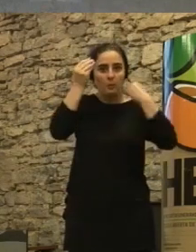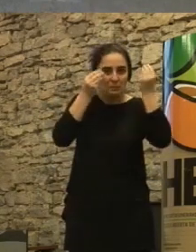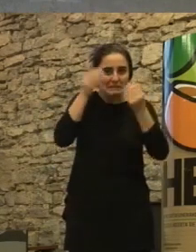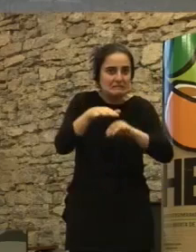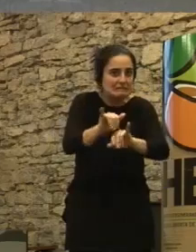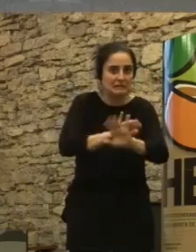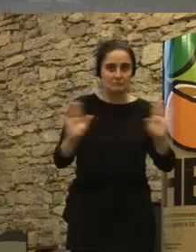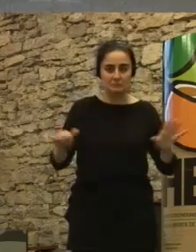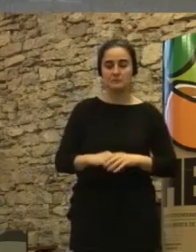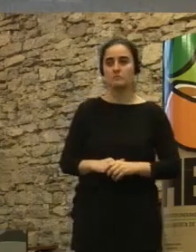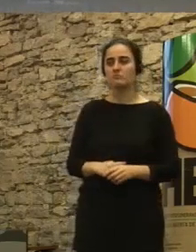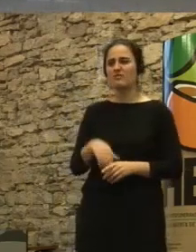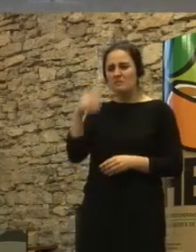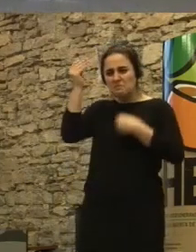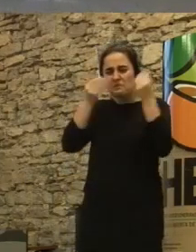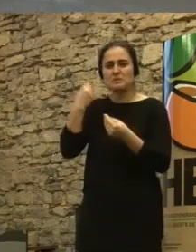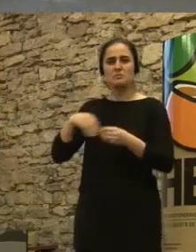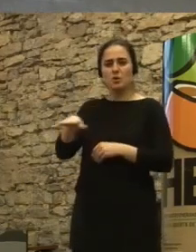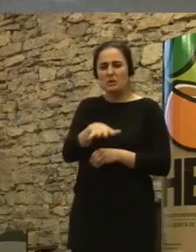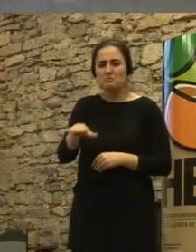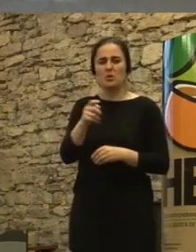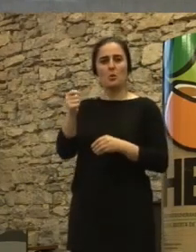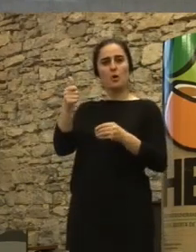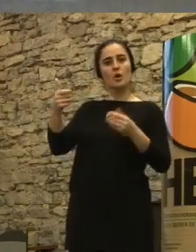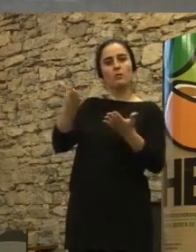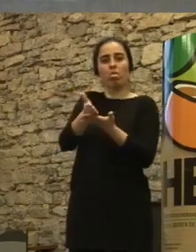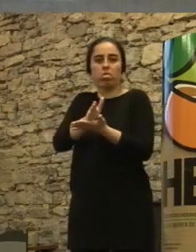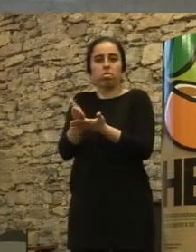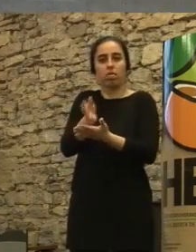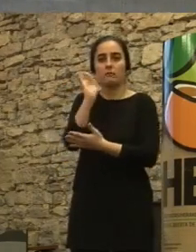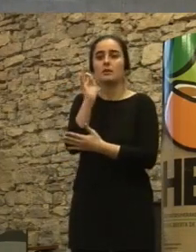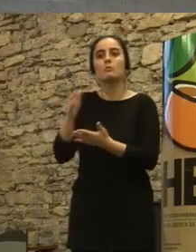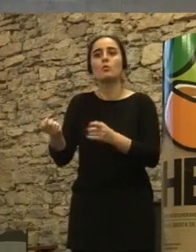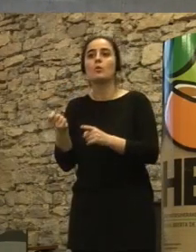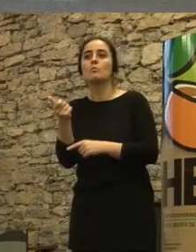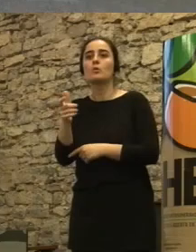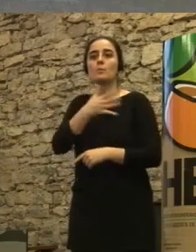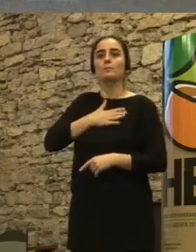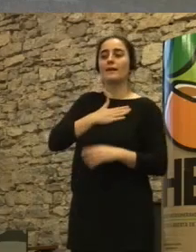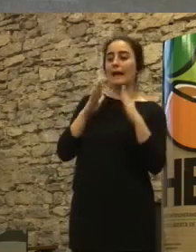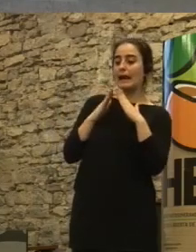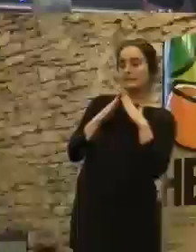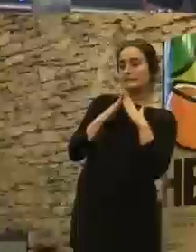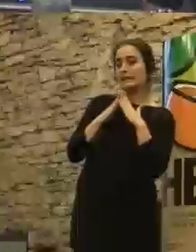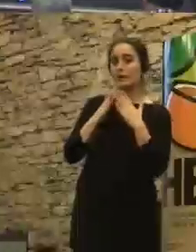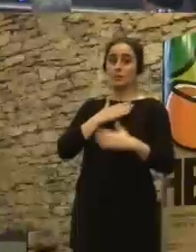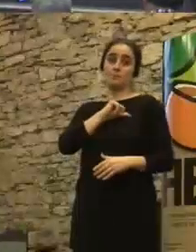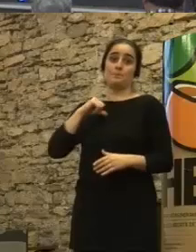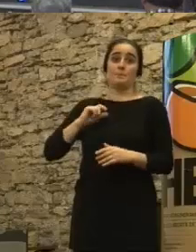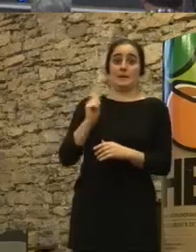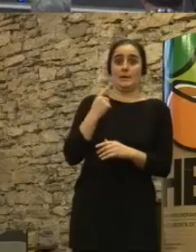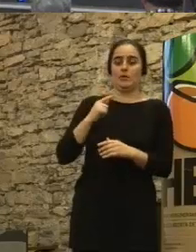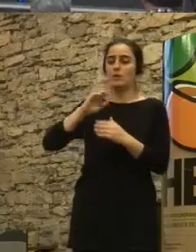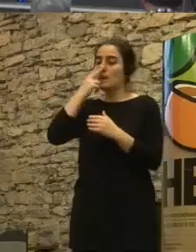¿no? Dices que es un espacio que tenemos un poco desangelado, y es verdad que camina un poco entre nuestras casas, nuestro ámbito más privado y